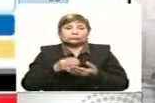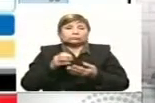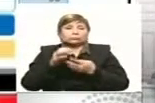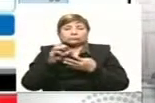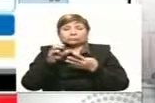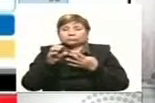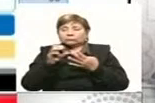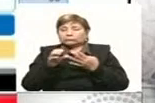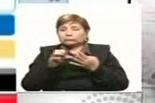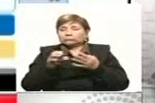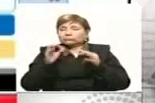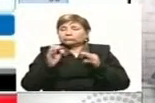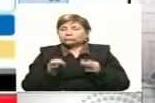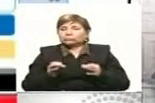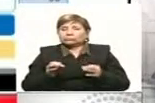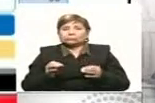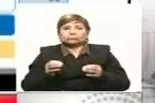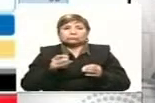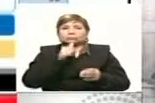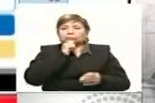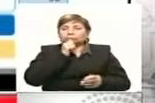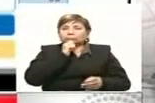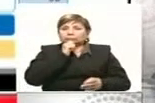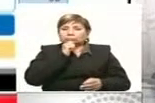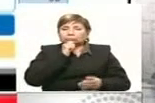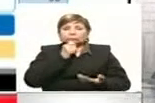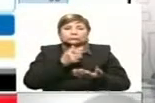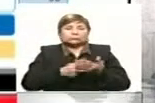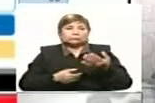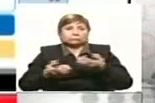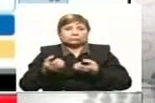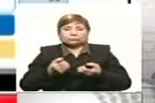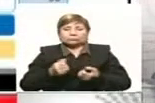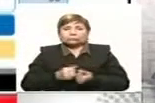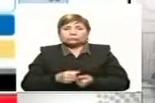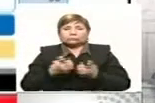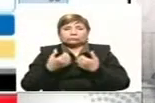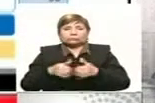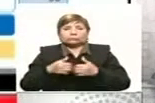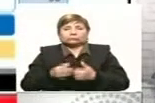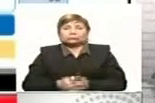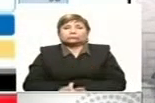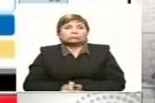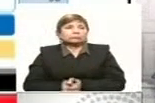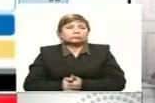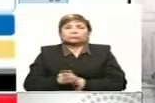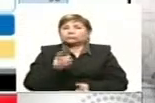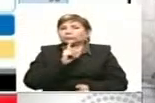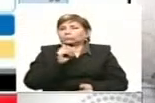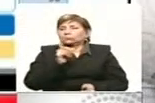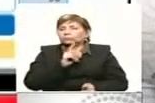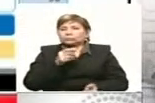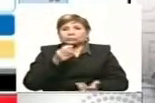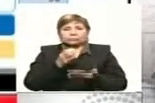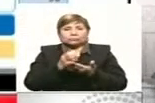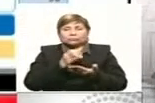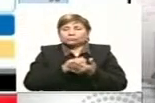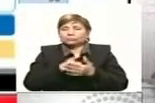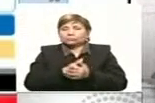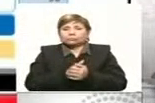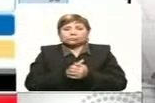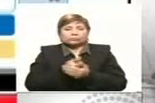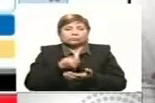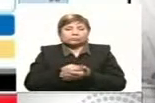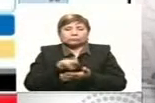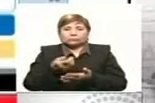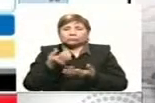carácter absolutamente confidencial, y esto es a pedido de las empresas. No contratan con el país por la venta